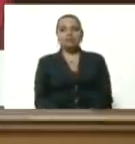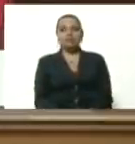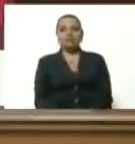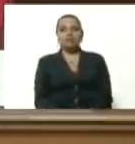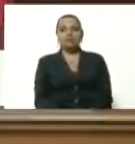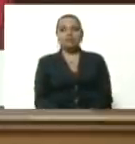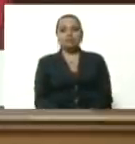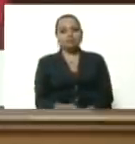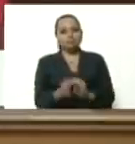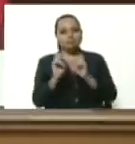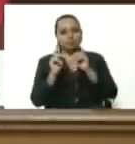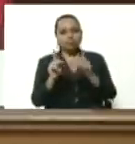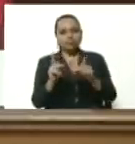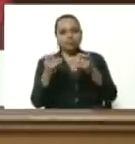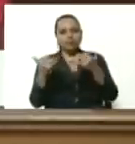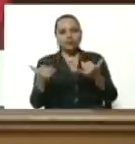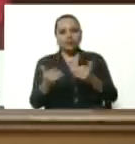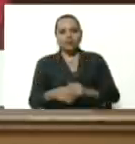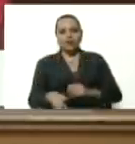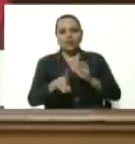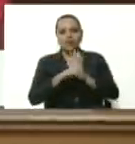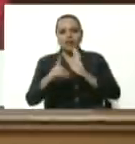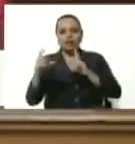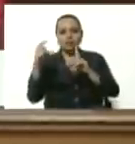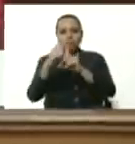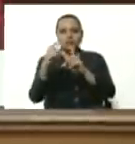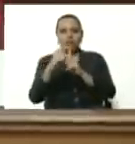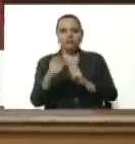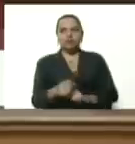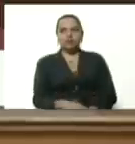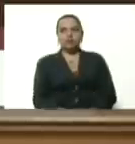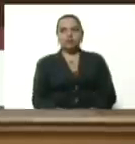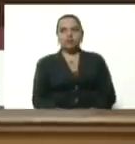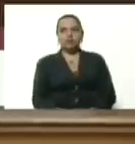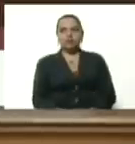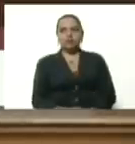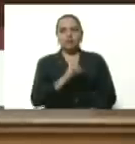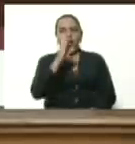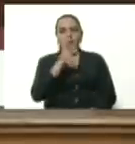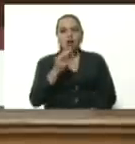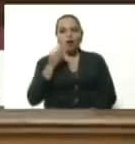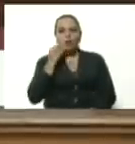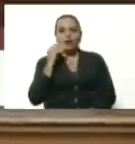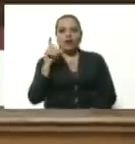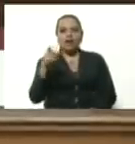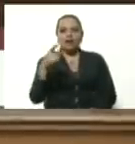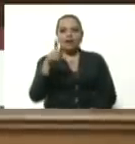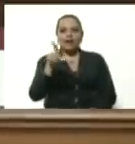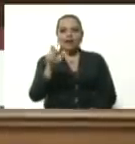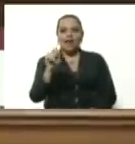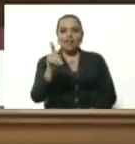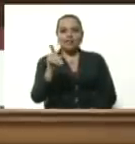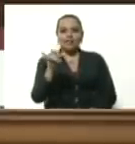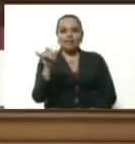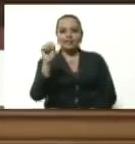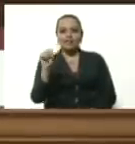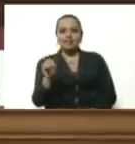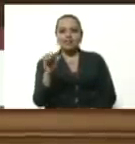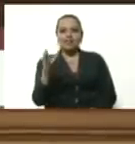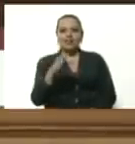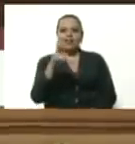Bueno, vamos a dejar en el derecho de palabra a la joven Gladys Requena.